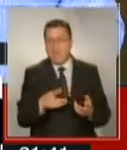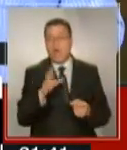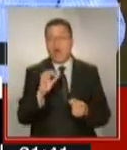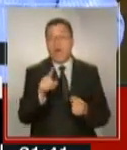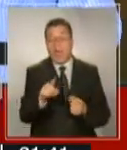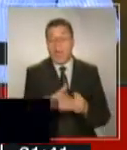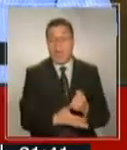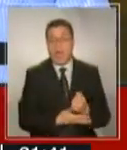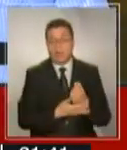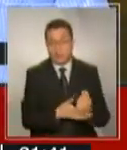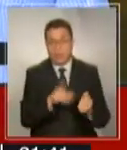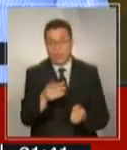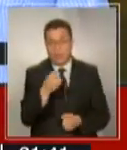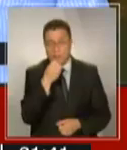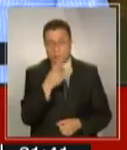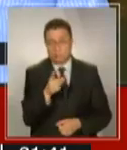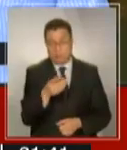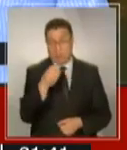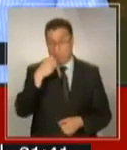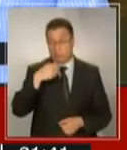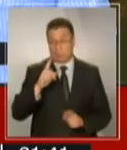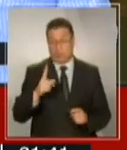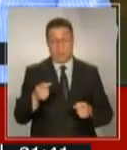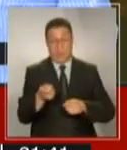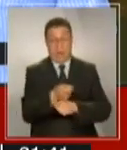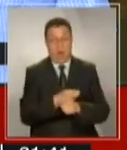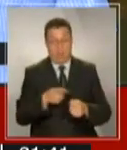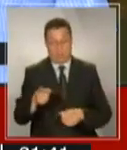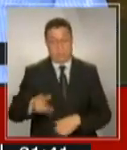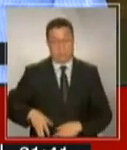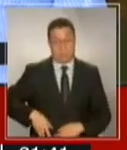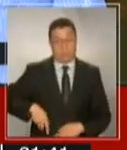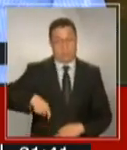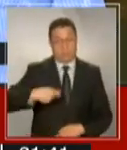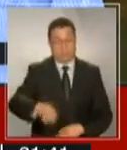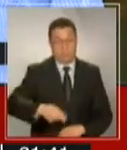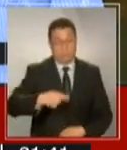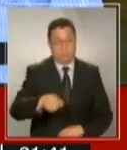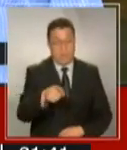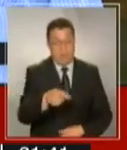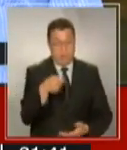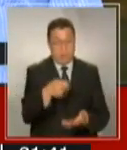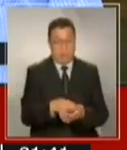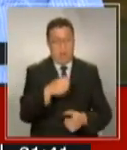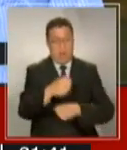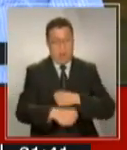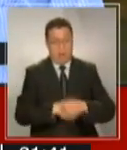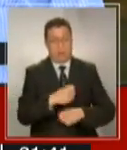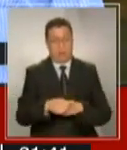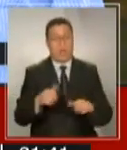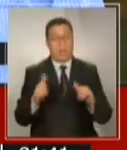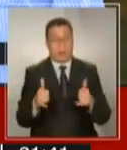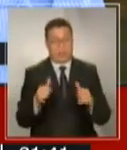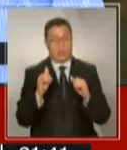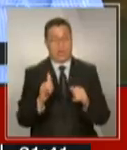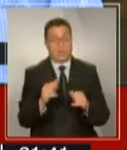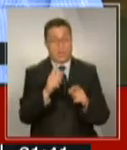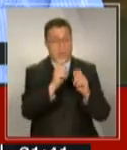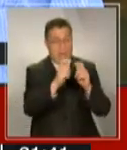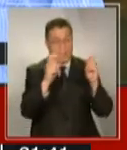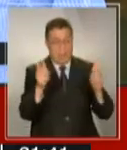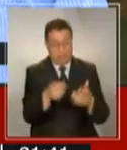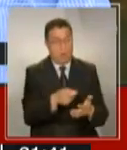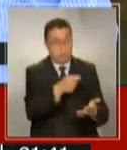ha confesado, digamos, no es ningún secreto, económica y también de su propio pecunio, que él ha entregado durante años al partido y a candidatos?